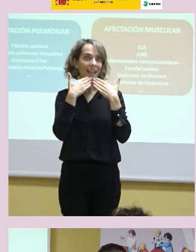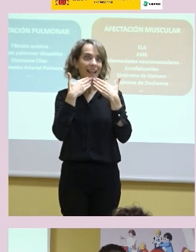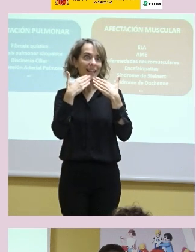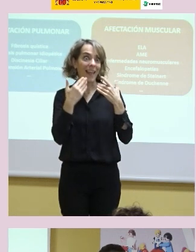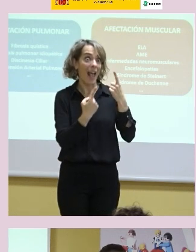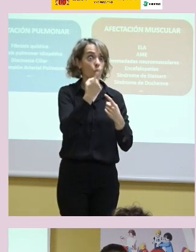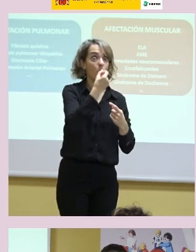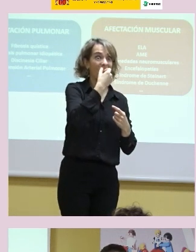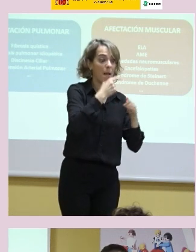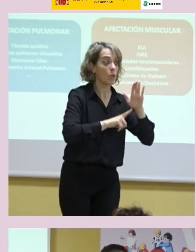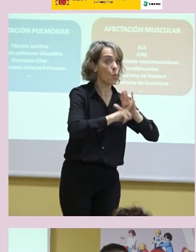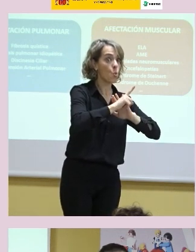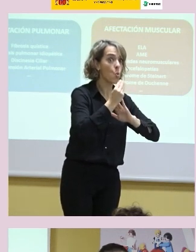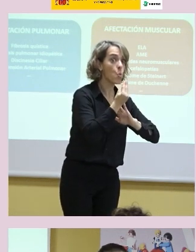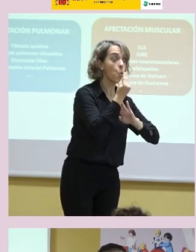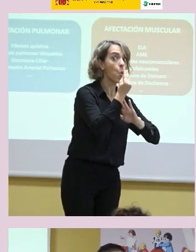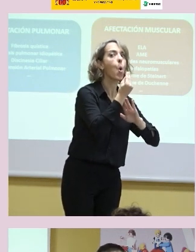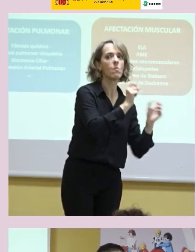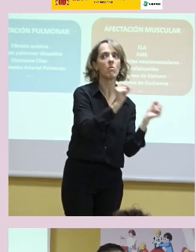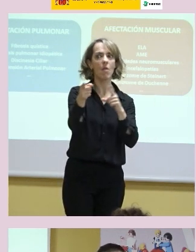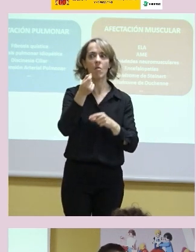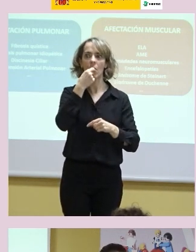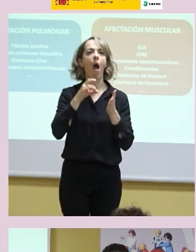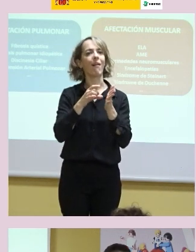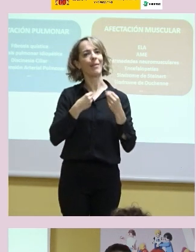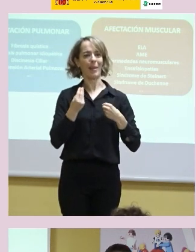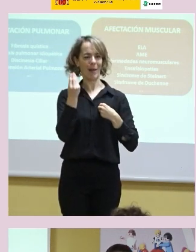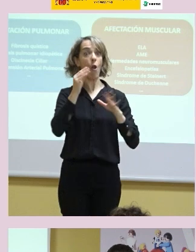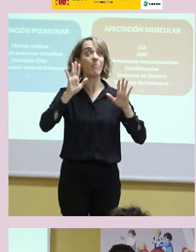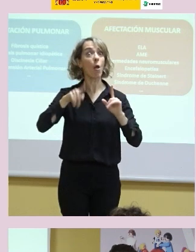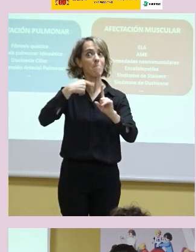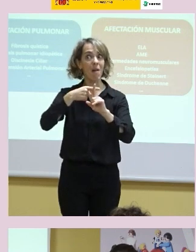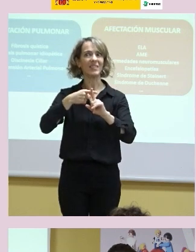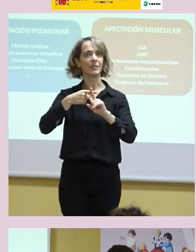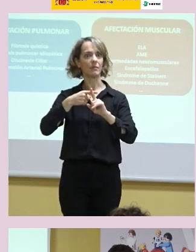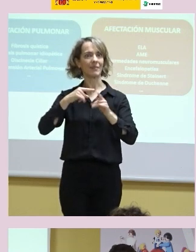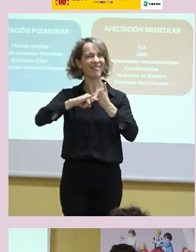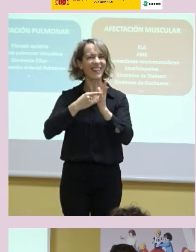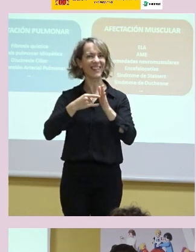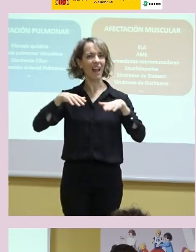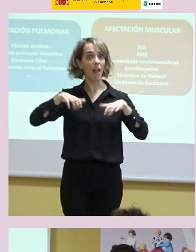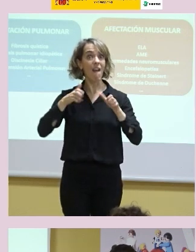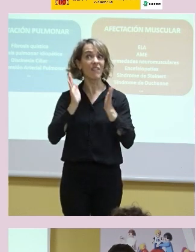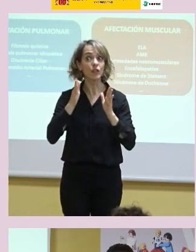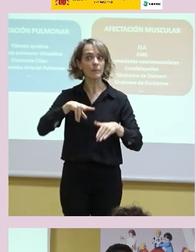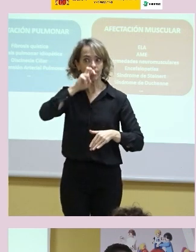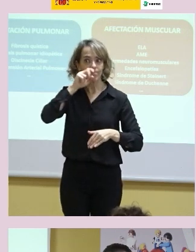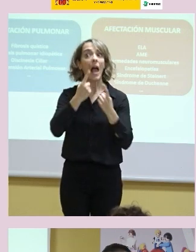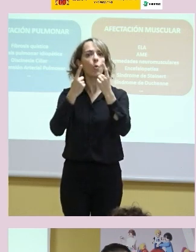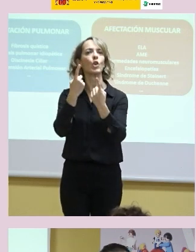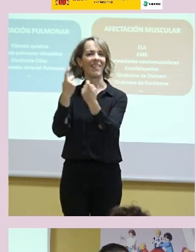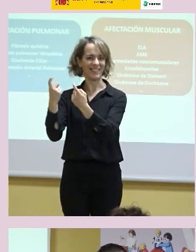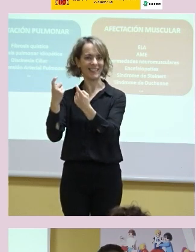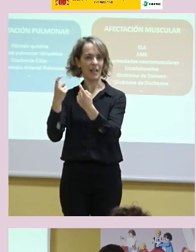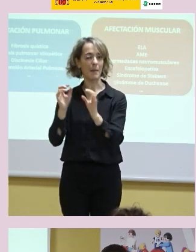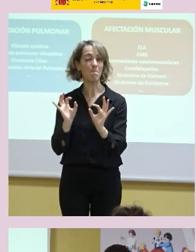ciertos medicamentos que han mejorado notablemente su calidad de vida. Las técnicas de fisioterapia respiratoria, algunos de ellos la siguen necesitando, y sobre todo aquellos que